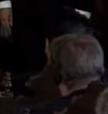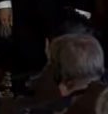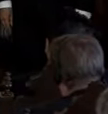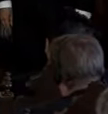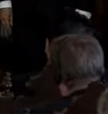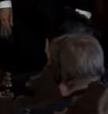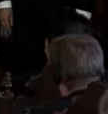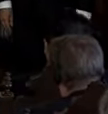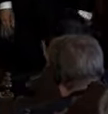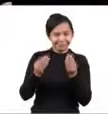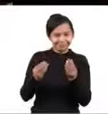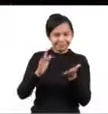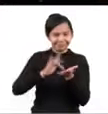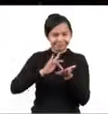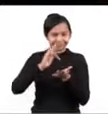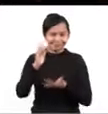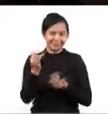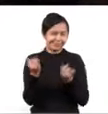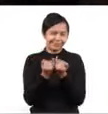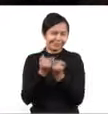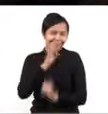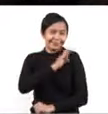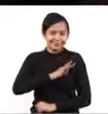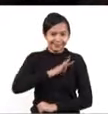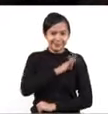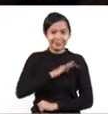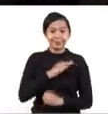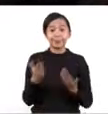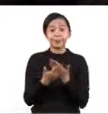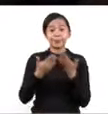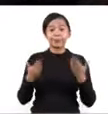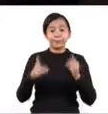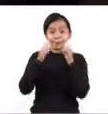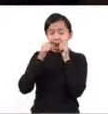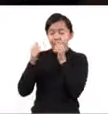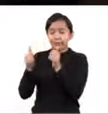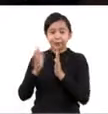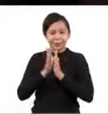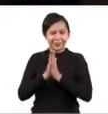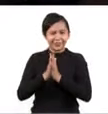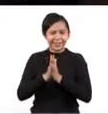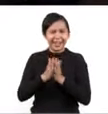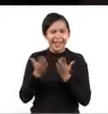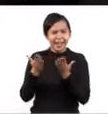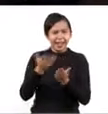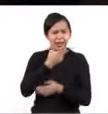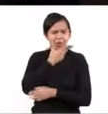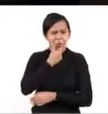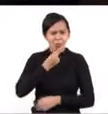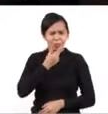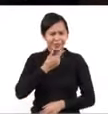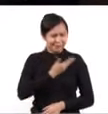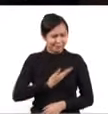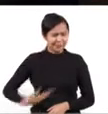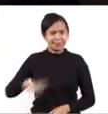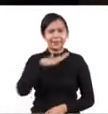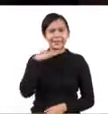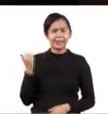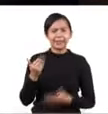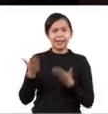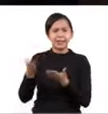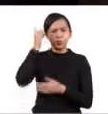Muchas gracias y muchas felicidades. Cedemos el uso de la voz al presidente de la República Federal de Alemania,